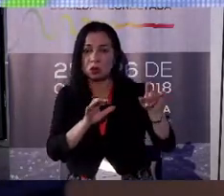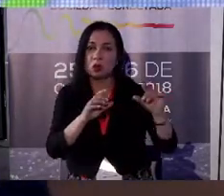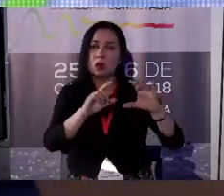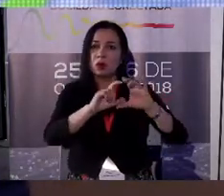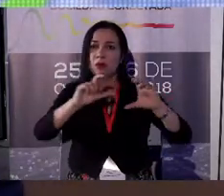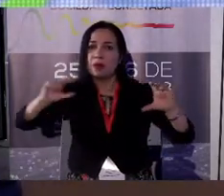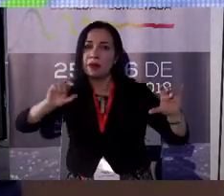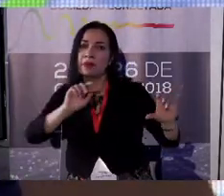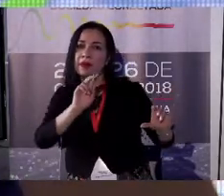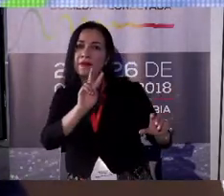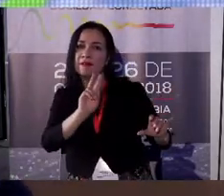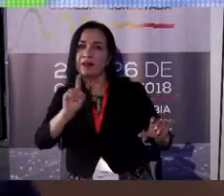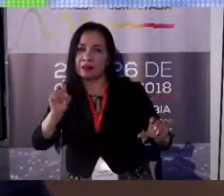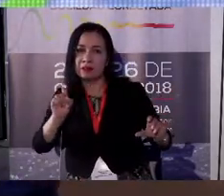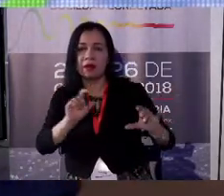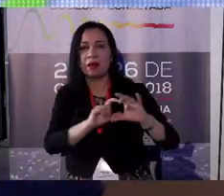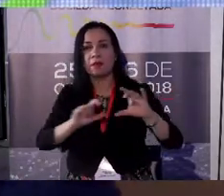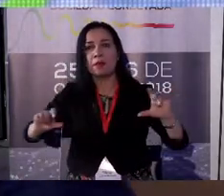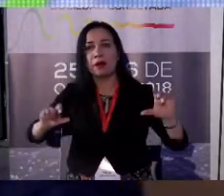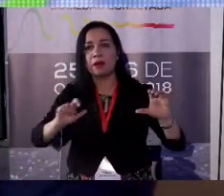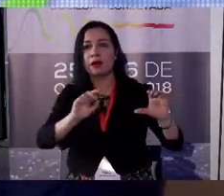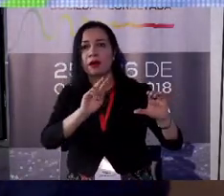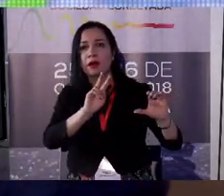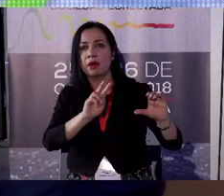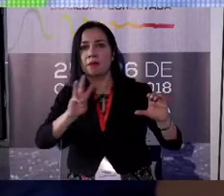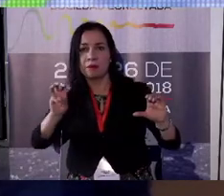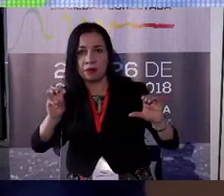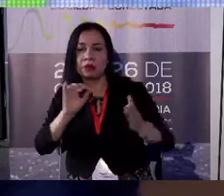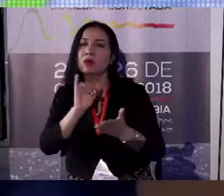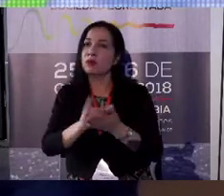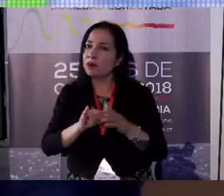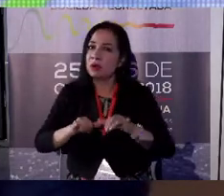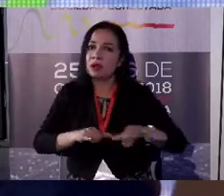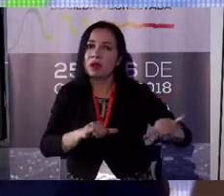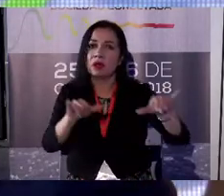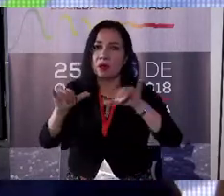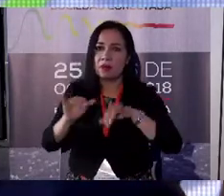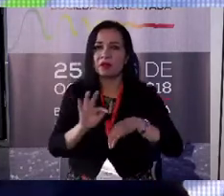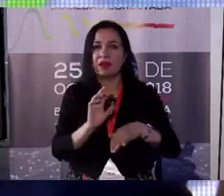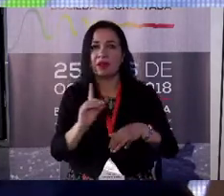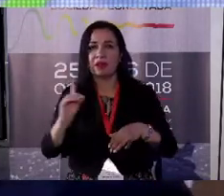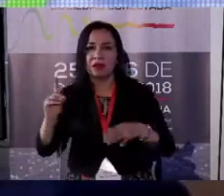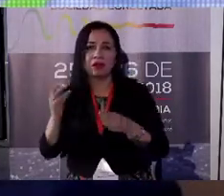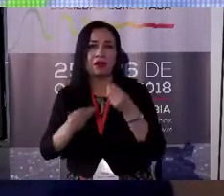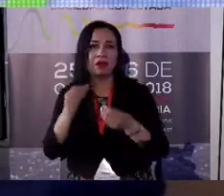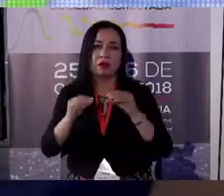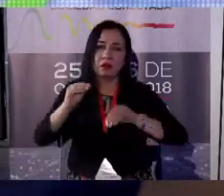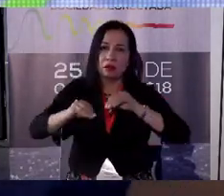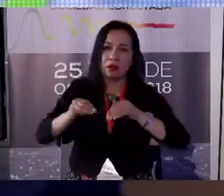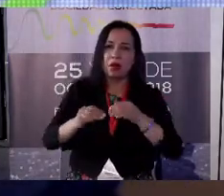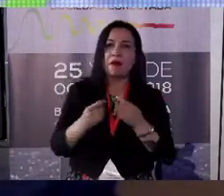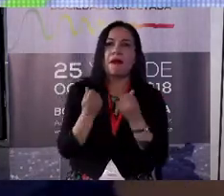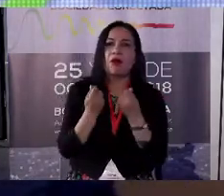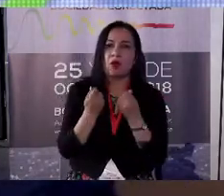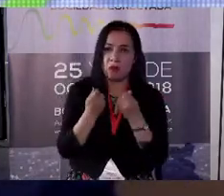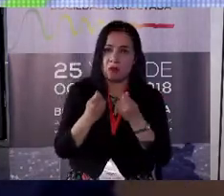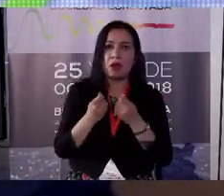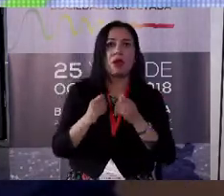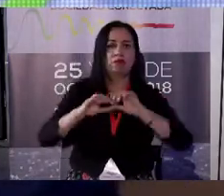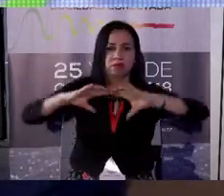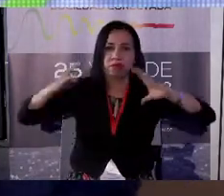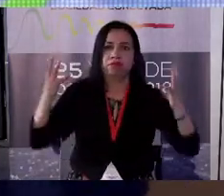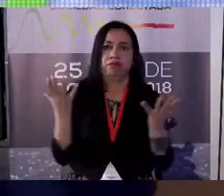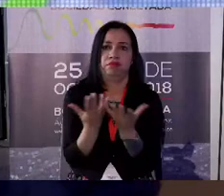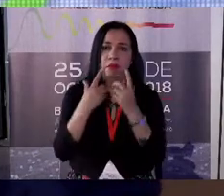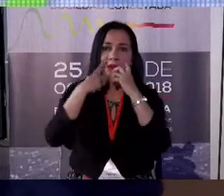está alineada a la banda 28 y tienen el mismo tuning range y todas son TDD, bueno, se va a poder tener una economía de escala global enorme.